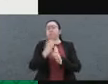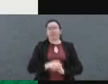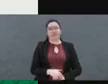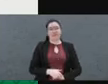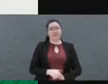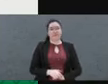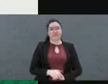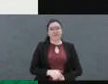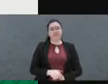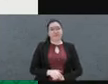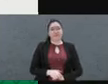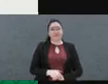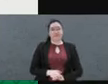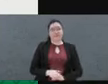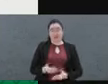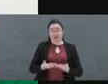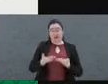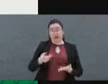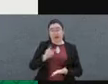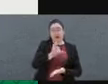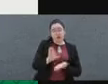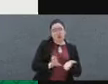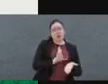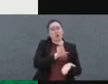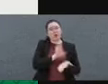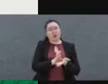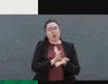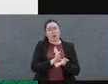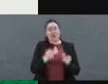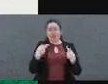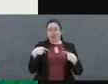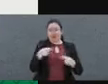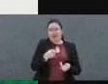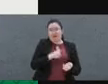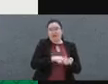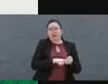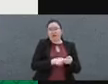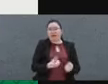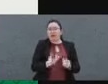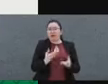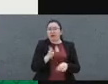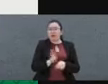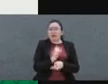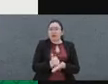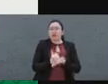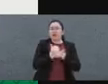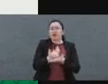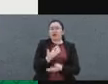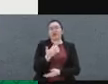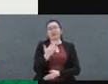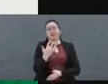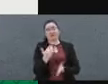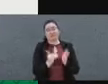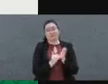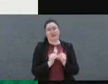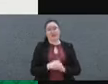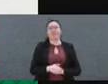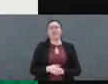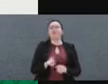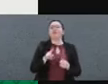Número de habitantes y colonias beneficiadas son 55,000 habitantes y las colonias son La Granja México,